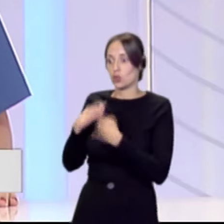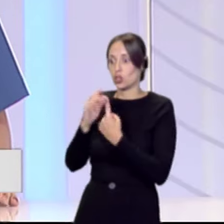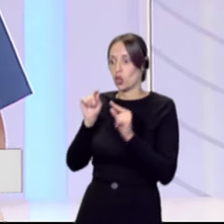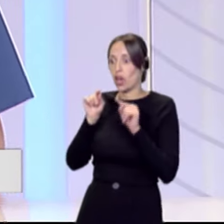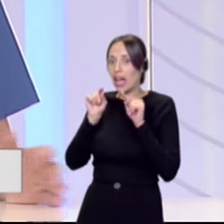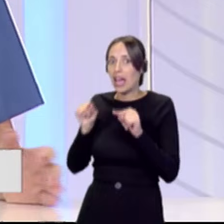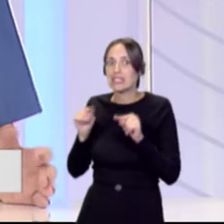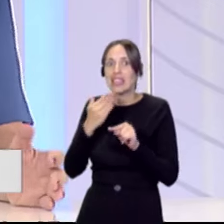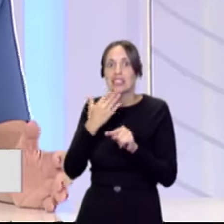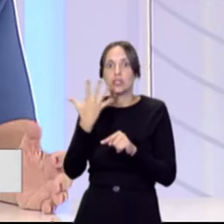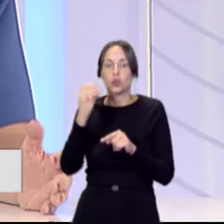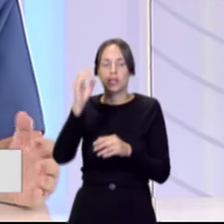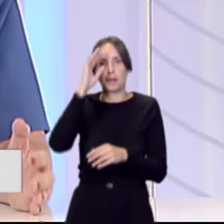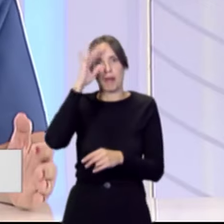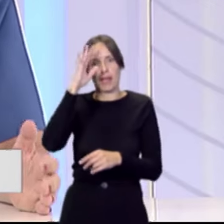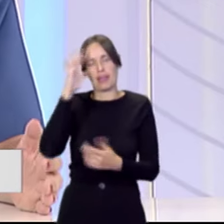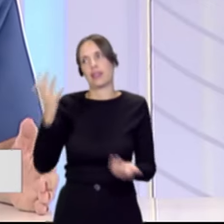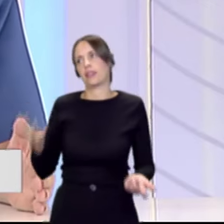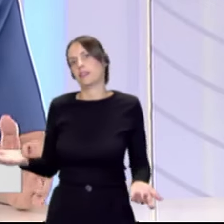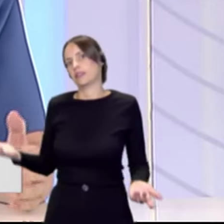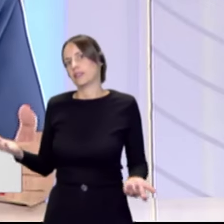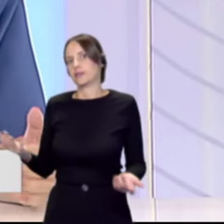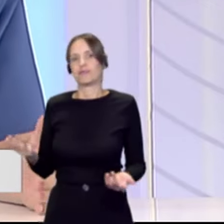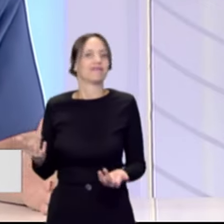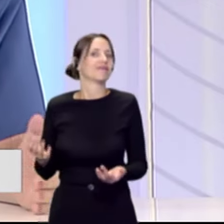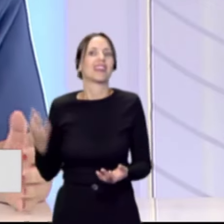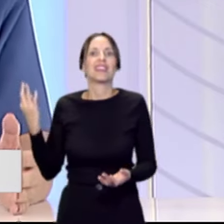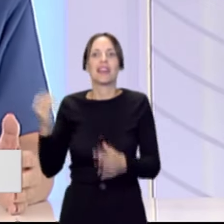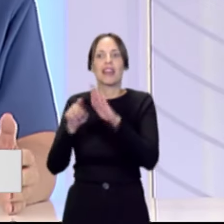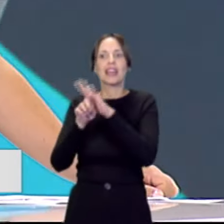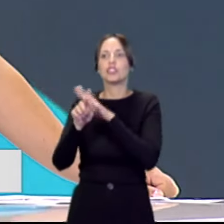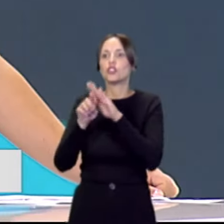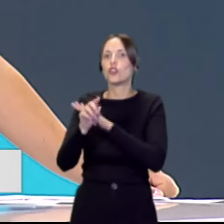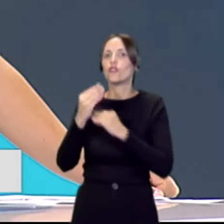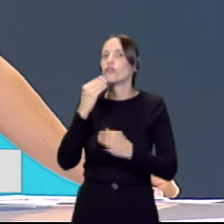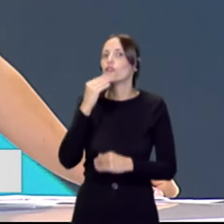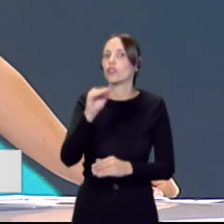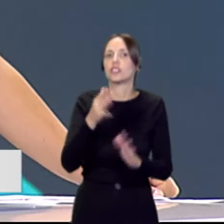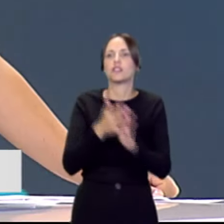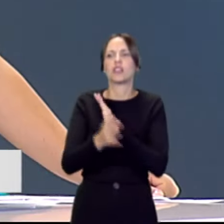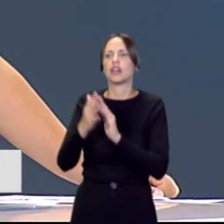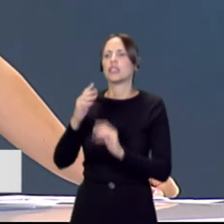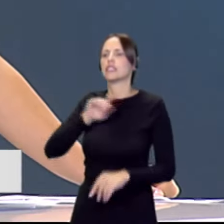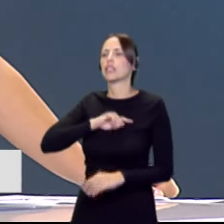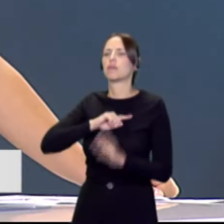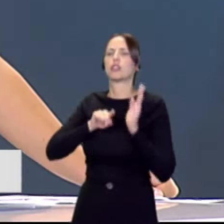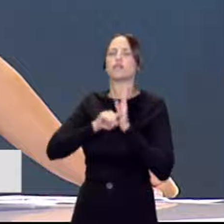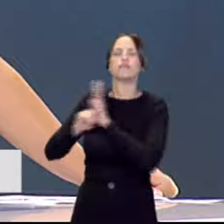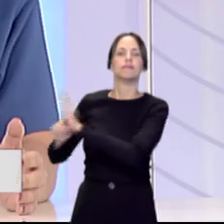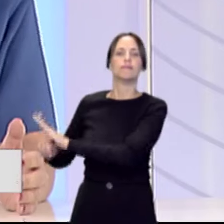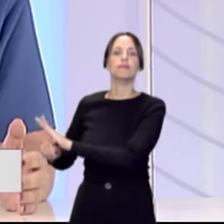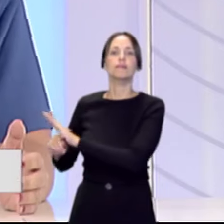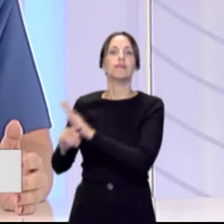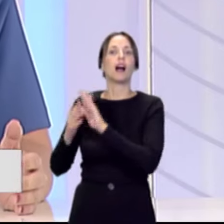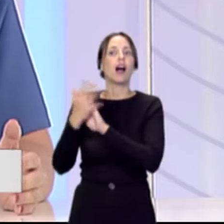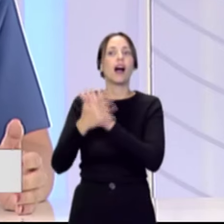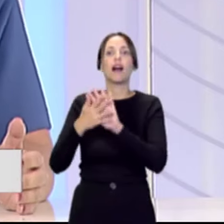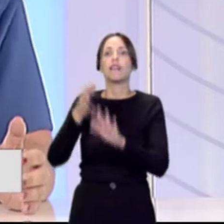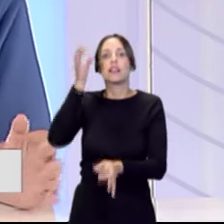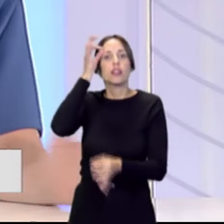hacerse también es una gestión de manera fría y no apelar a los sentimientos, sino de poner sobre la mesa datos, como decía Antonio. ¿Por qué pasa esto?